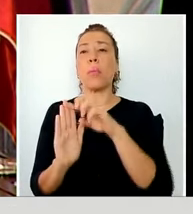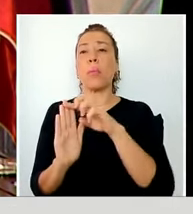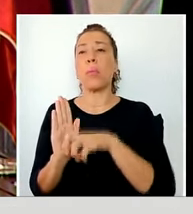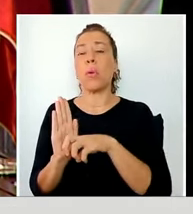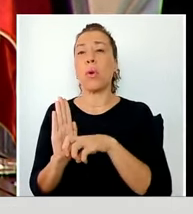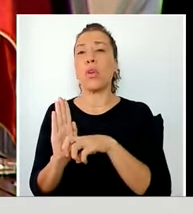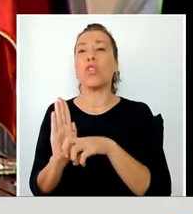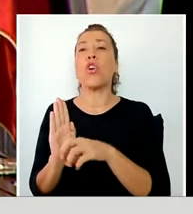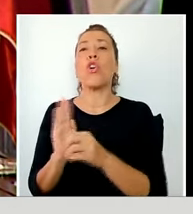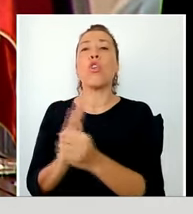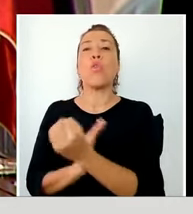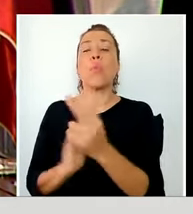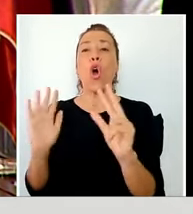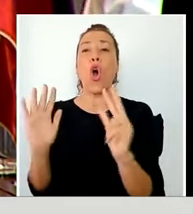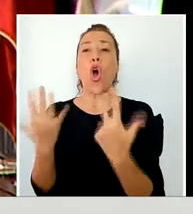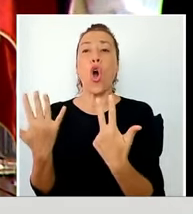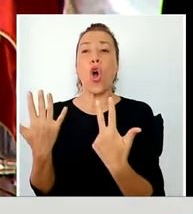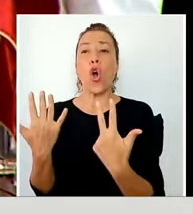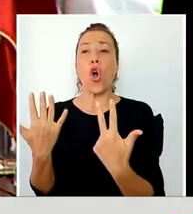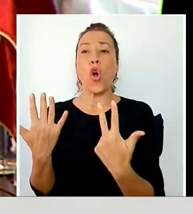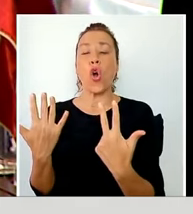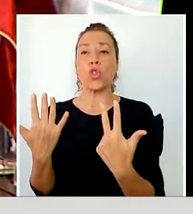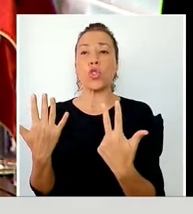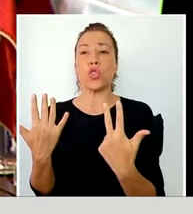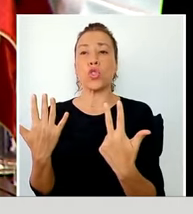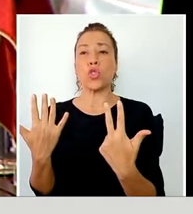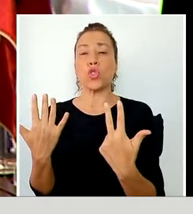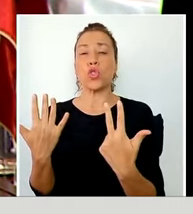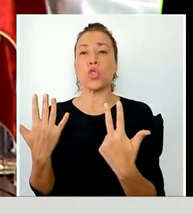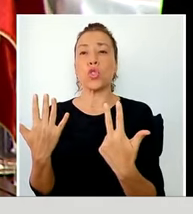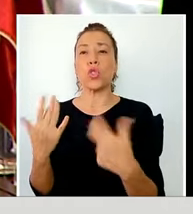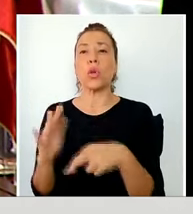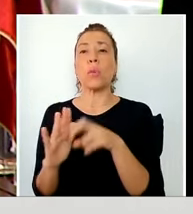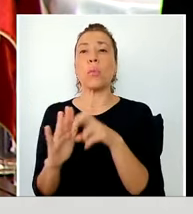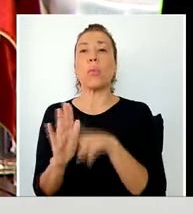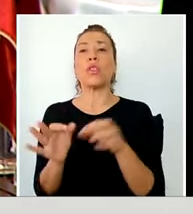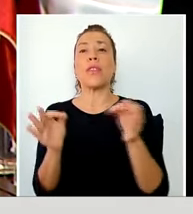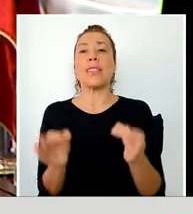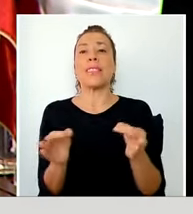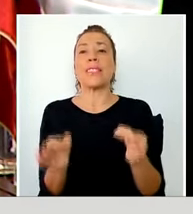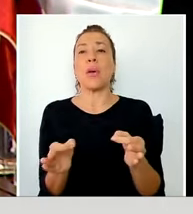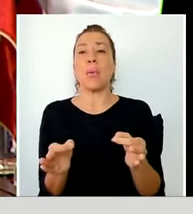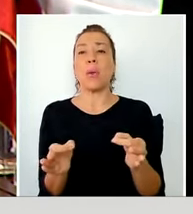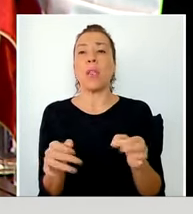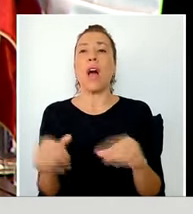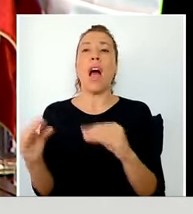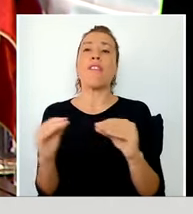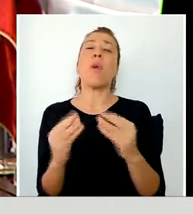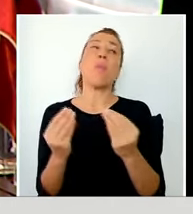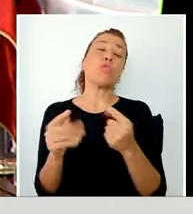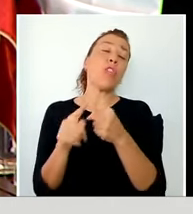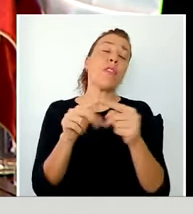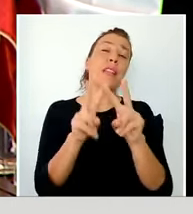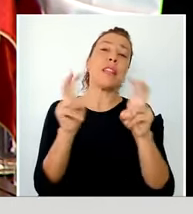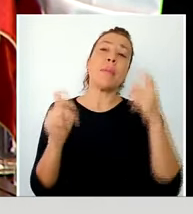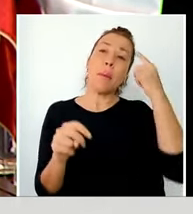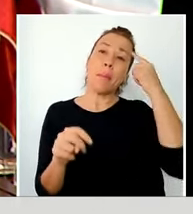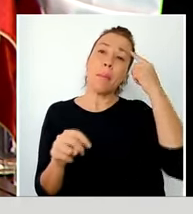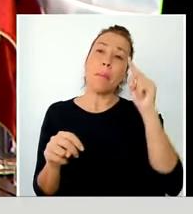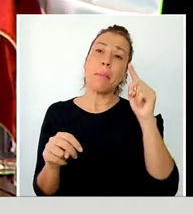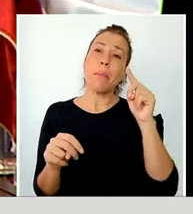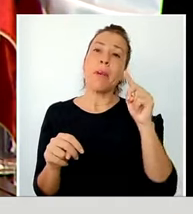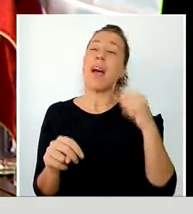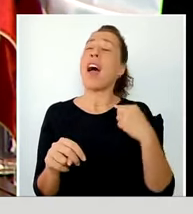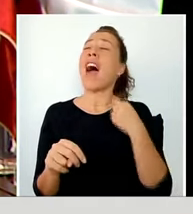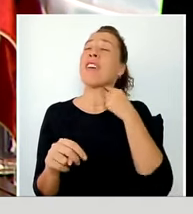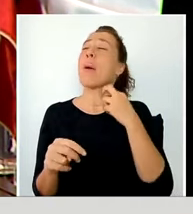octavo que es un proyecto de seguridad hoy hemos visto harto tema pero estamos enfrentados a la peor crisis de seguridad de nuestra